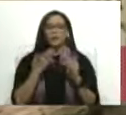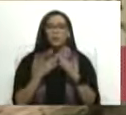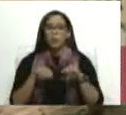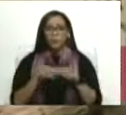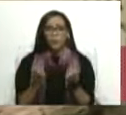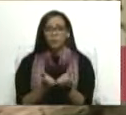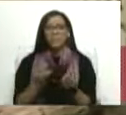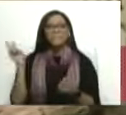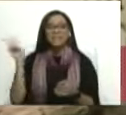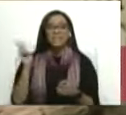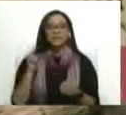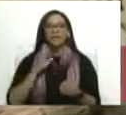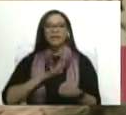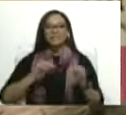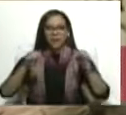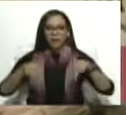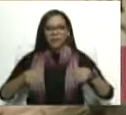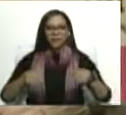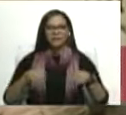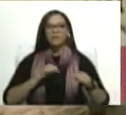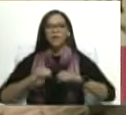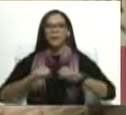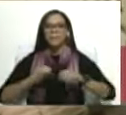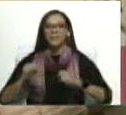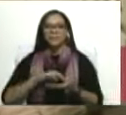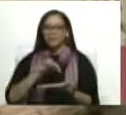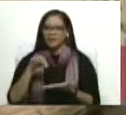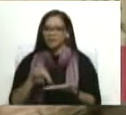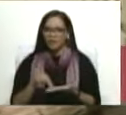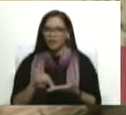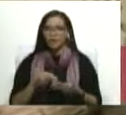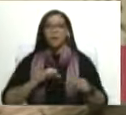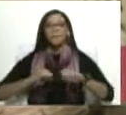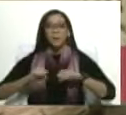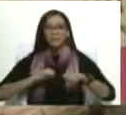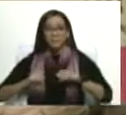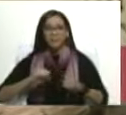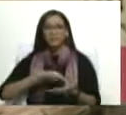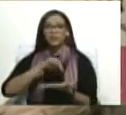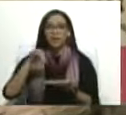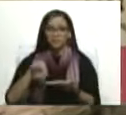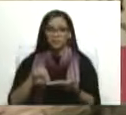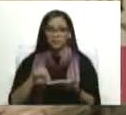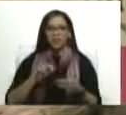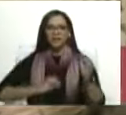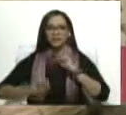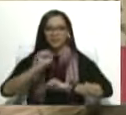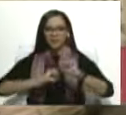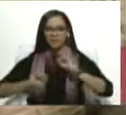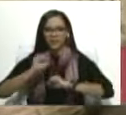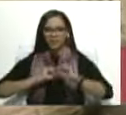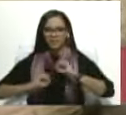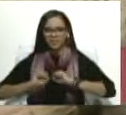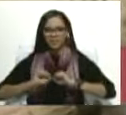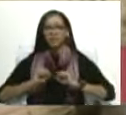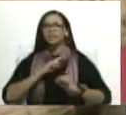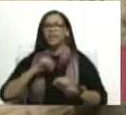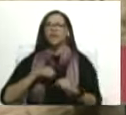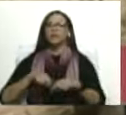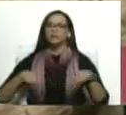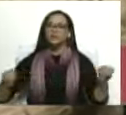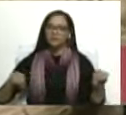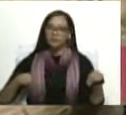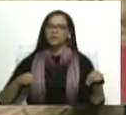mundo. Venezuela está en este momento en movimiento nacional. Movimiento nacional en defensa de nuestro